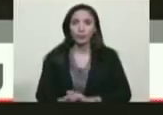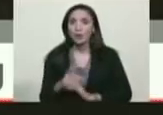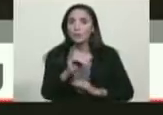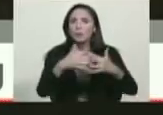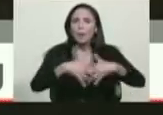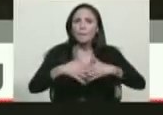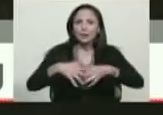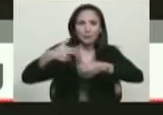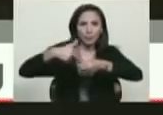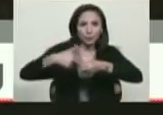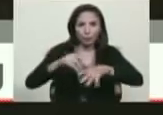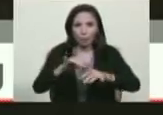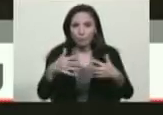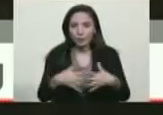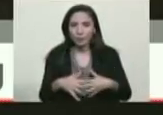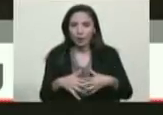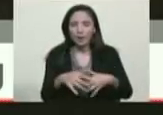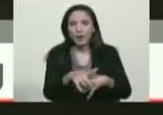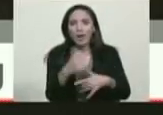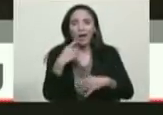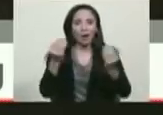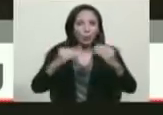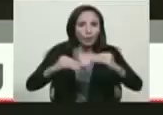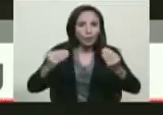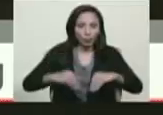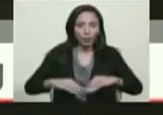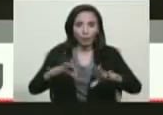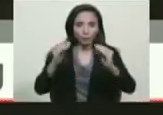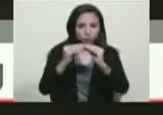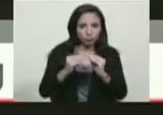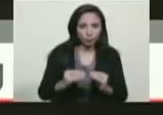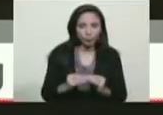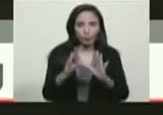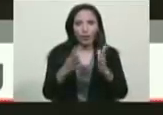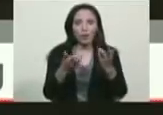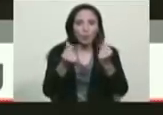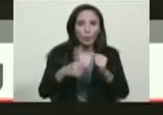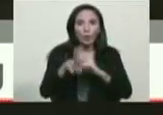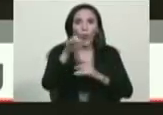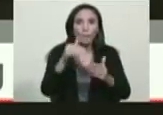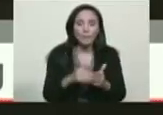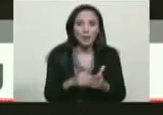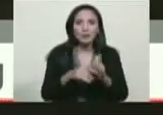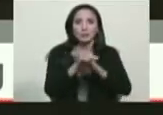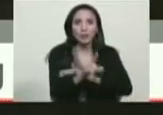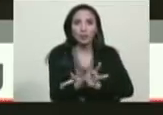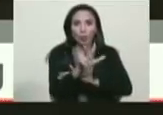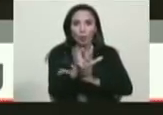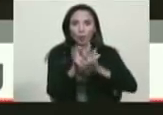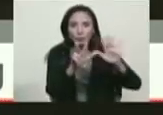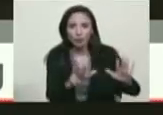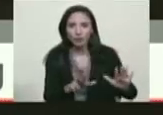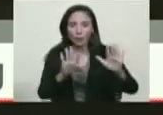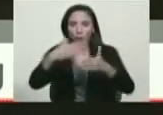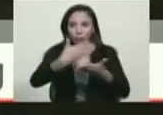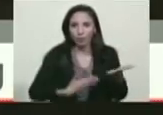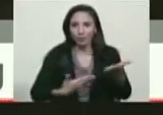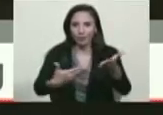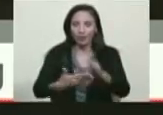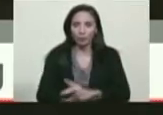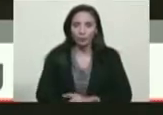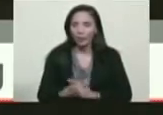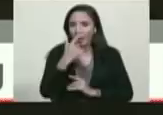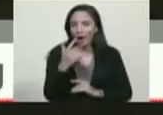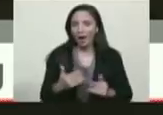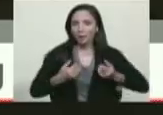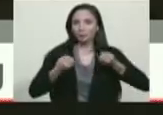empresa, de acuerdo con lo señalado en el decreto número 2184, emanado del presidente